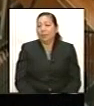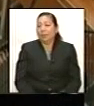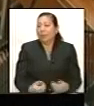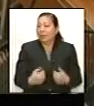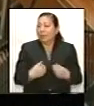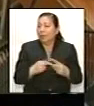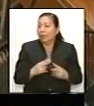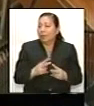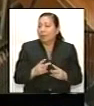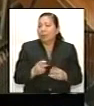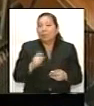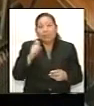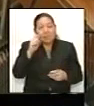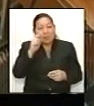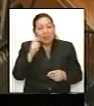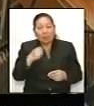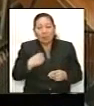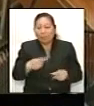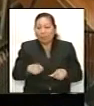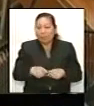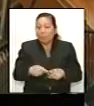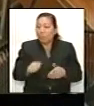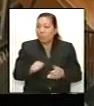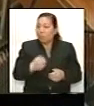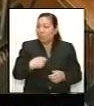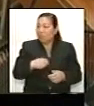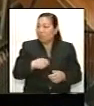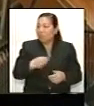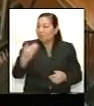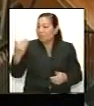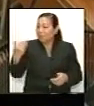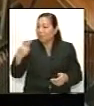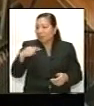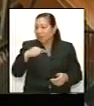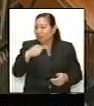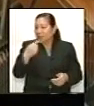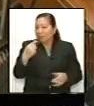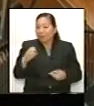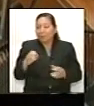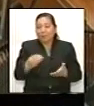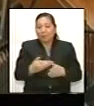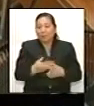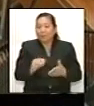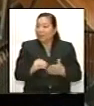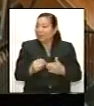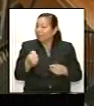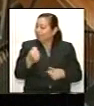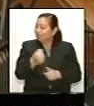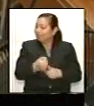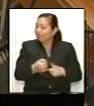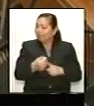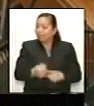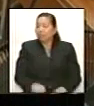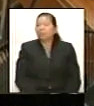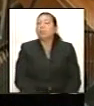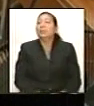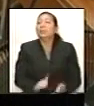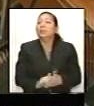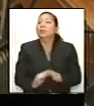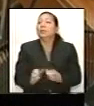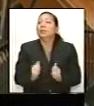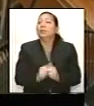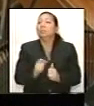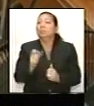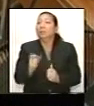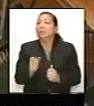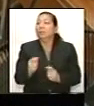que ver con nuestra sexualidad, nuestra apariencia, nuestro pasado. Entonces es terrible, y lo hacen de una manera impune, ¿no? Entonces, ¿qué hacemos con